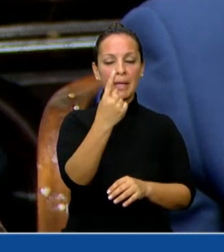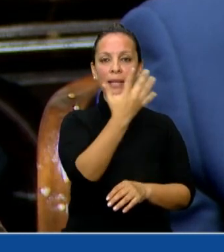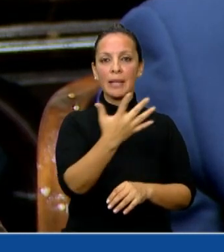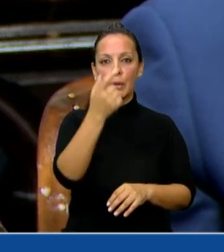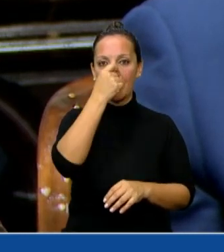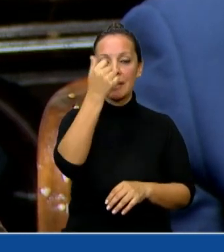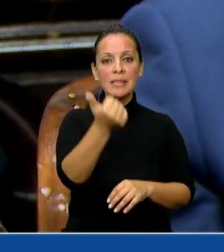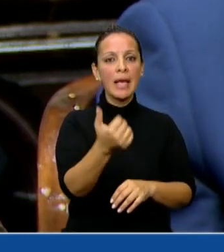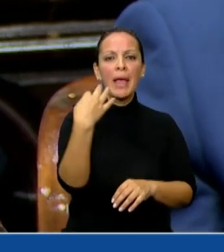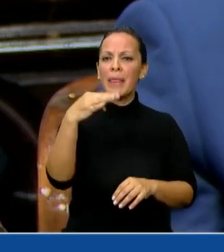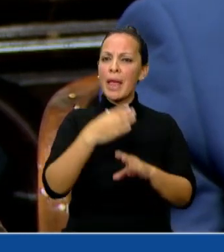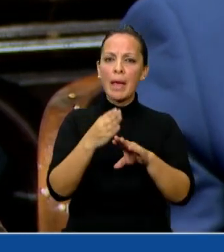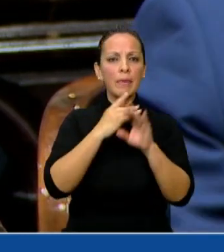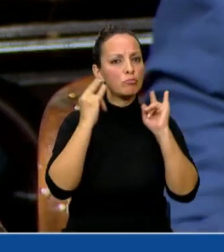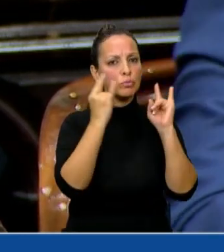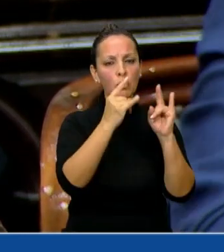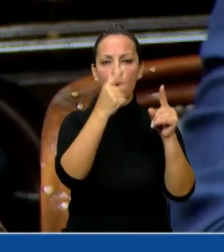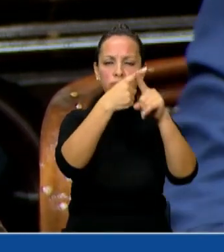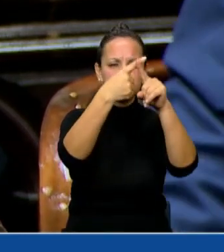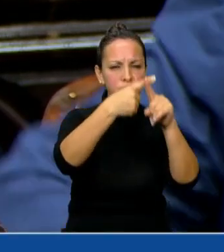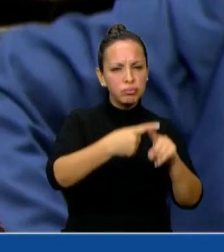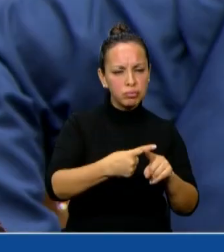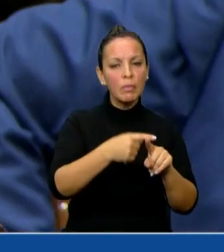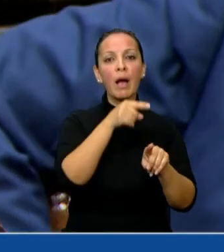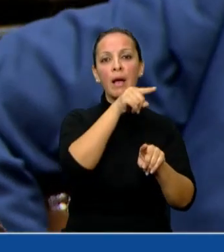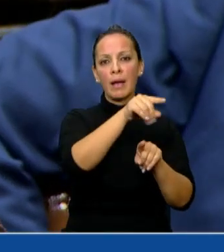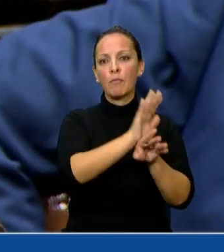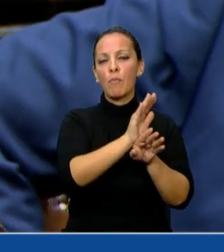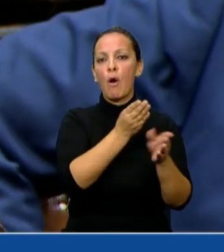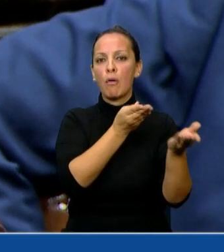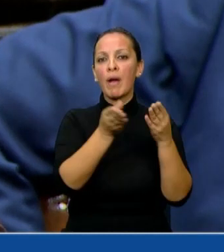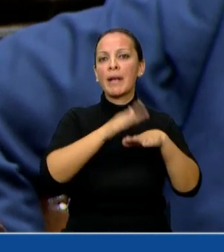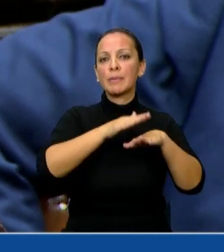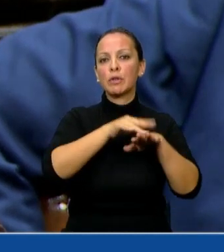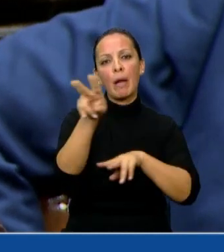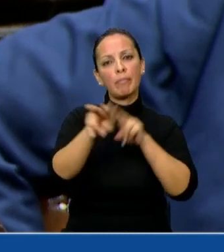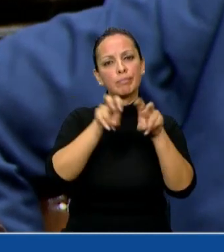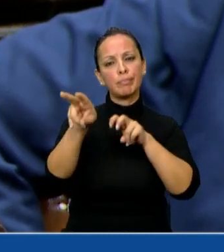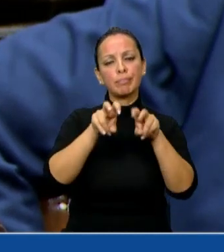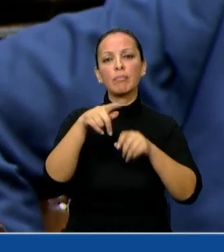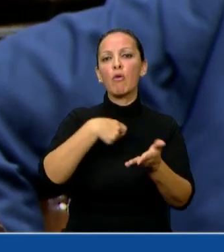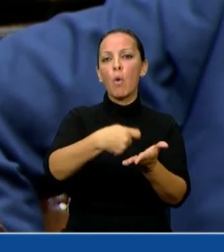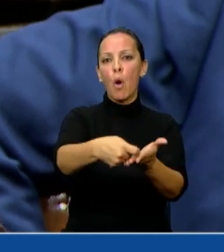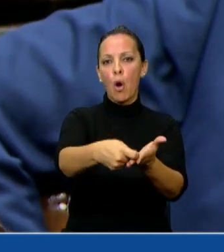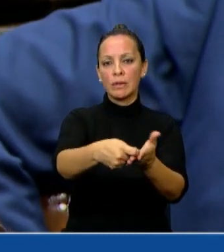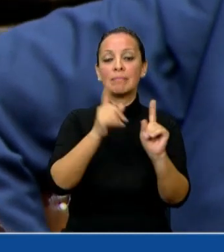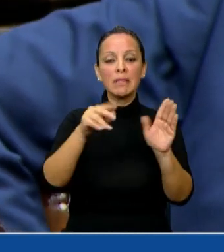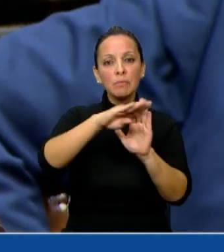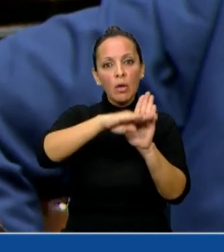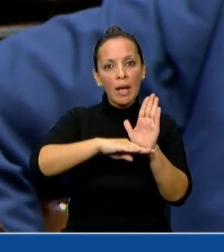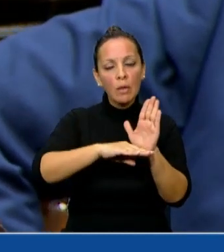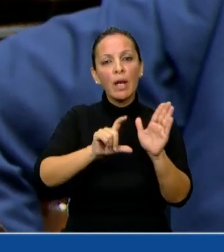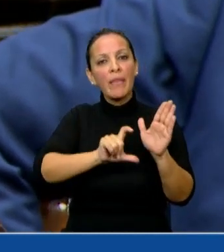21.526 deberán calcular y prestar servicio como agentes de cobro de las cuotas respecto de las cláusulas de